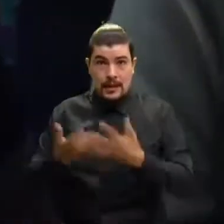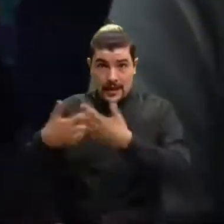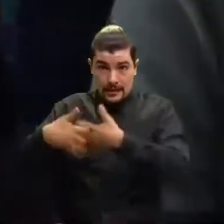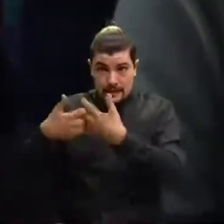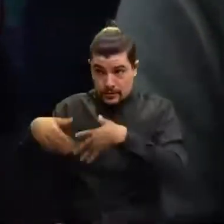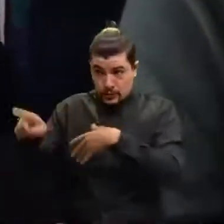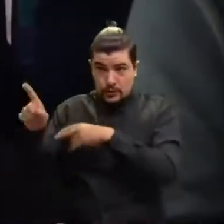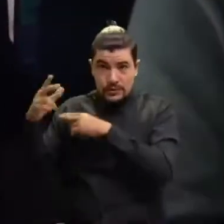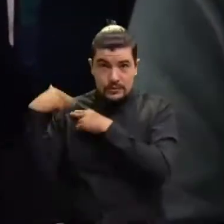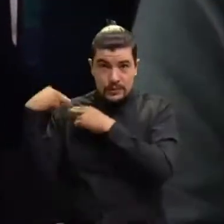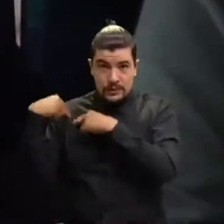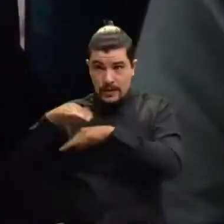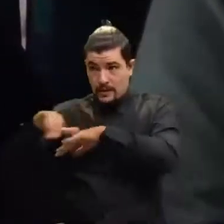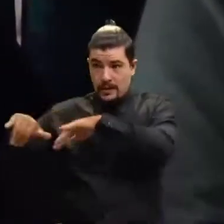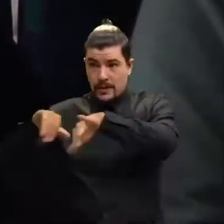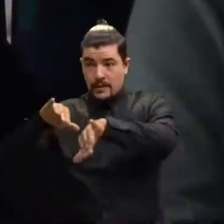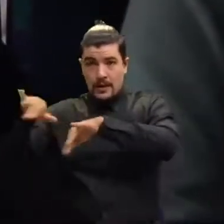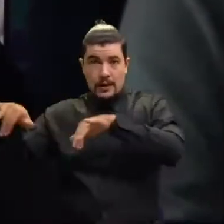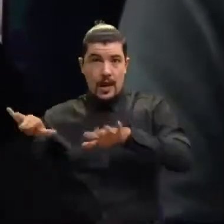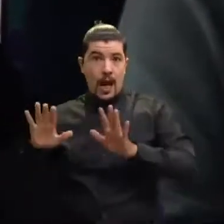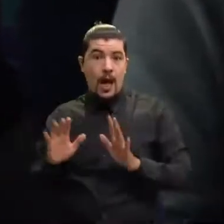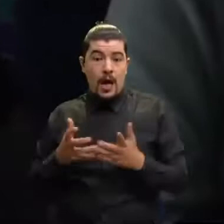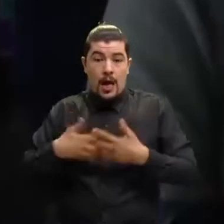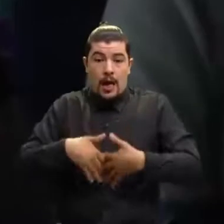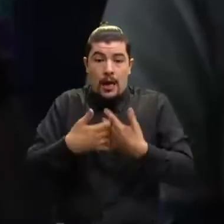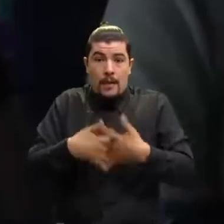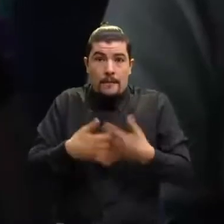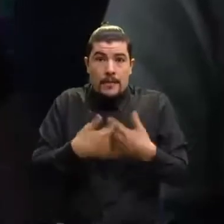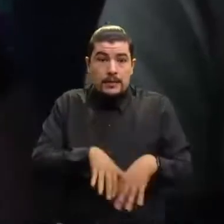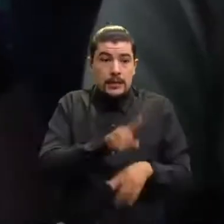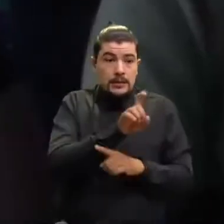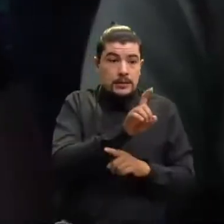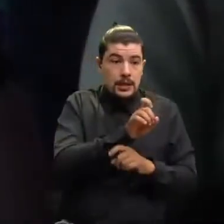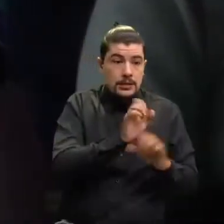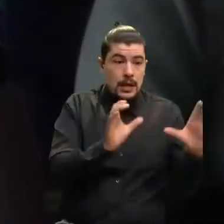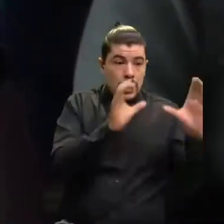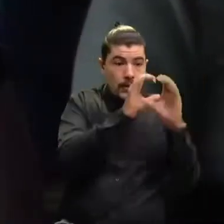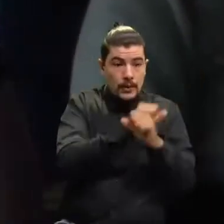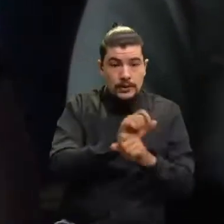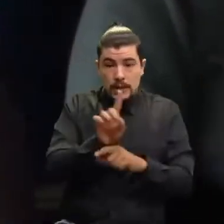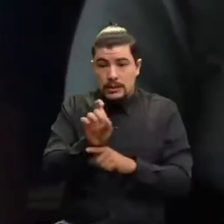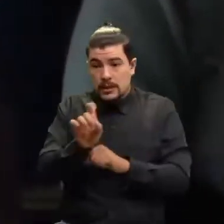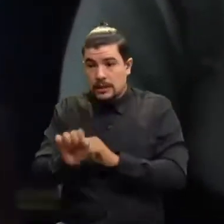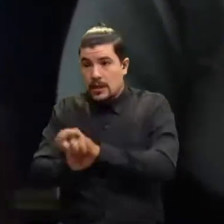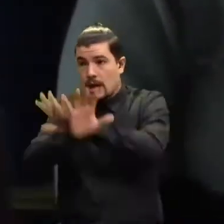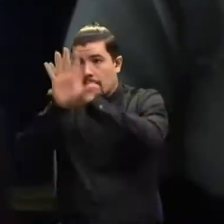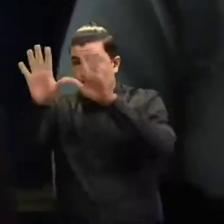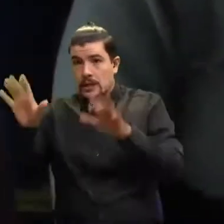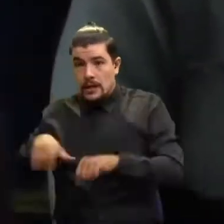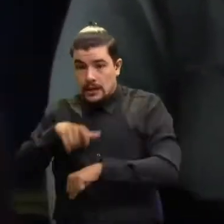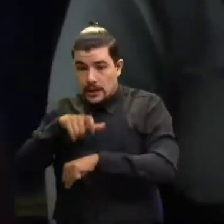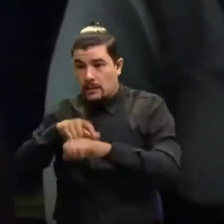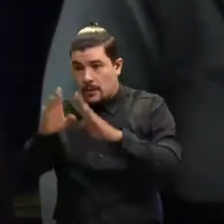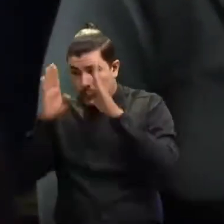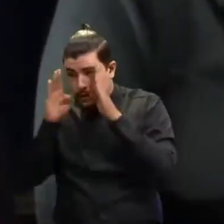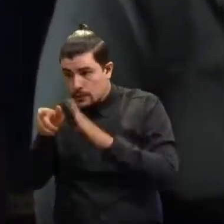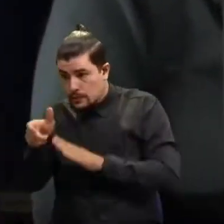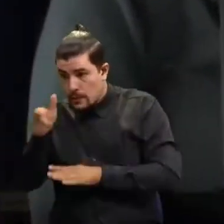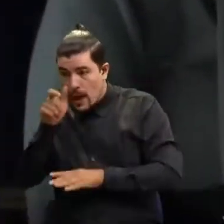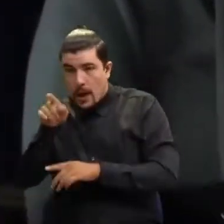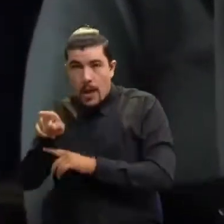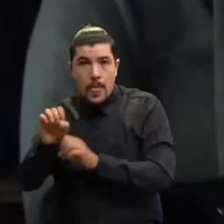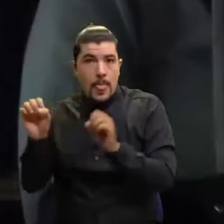esto que ellos no se hacen cargo entre las 6 de la noche y las 6 de la mañana, que no hacen ningún tipo de intervención